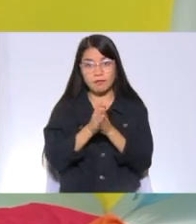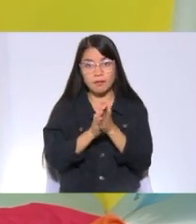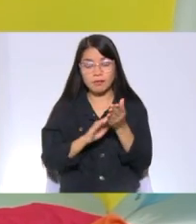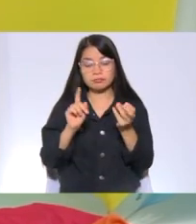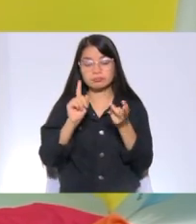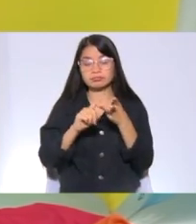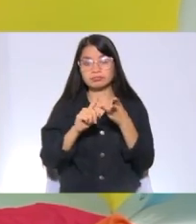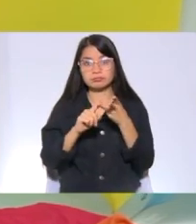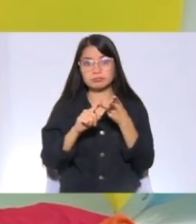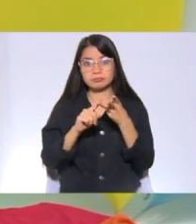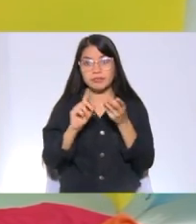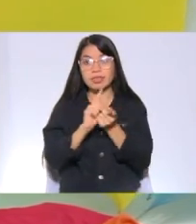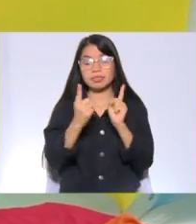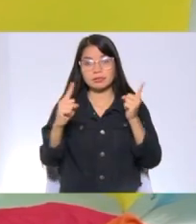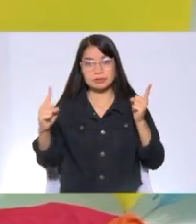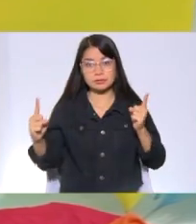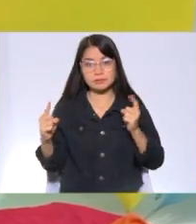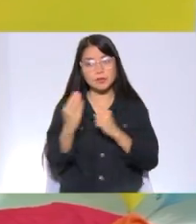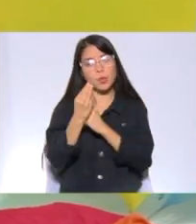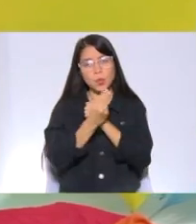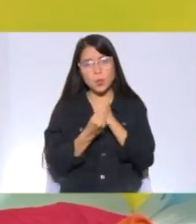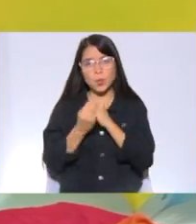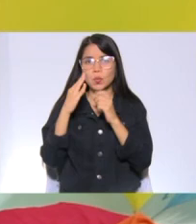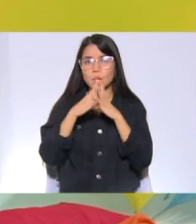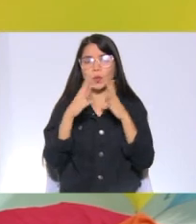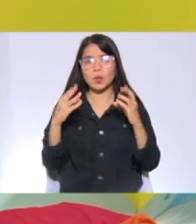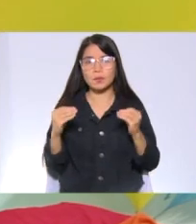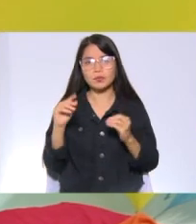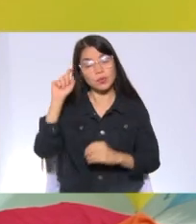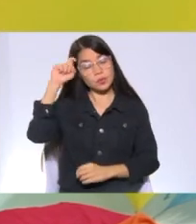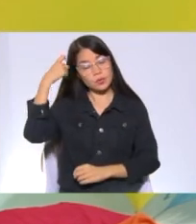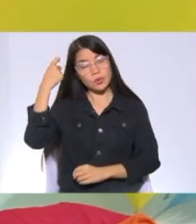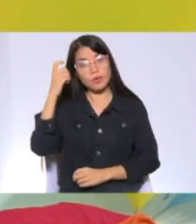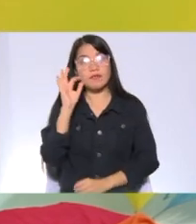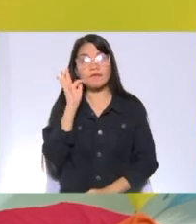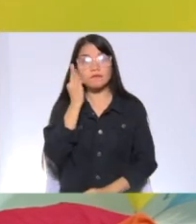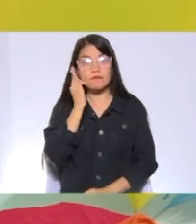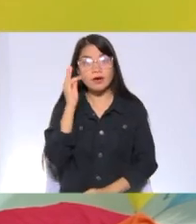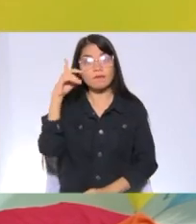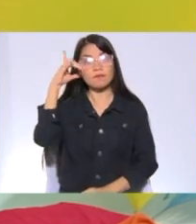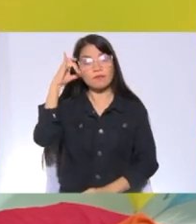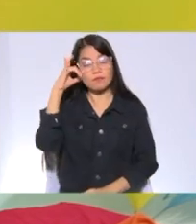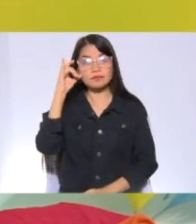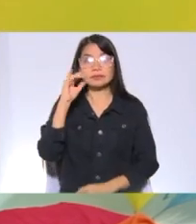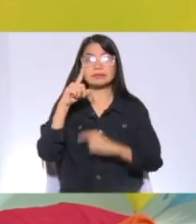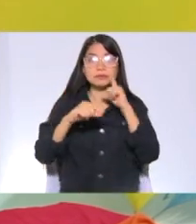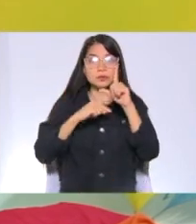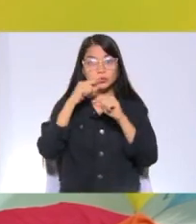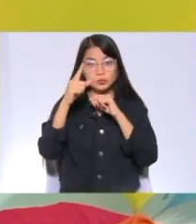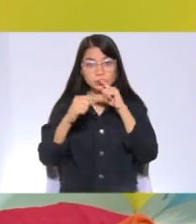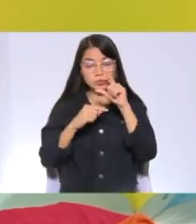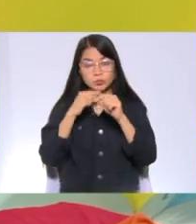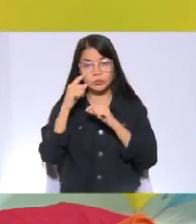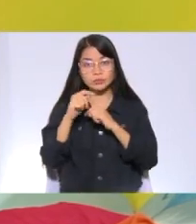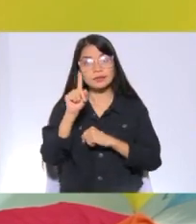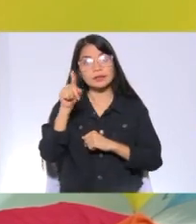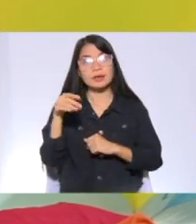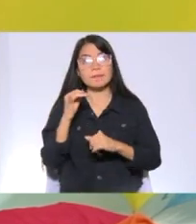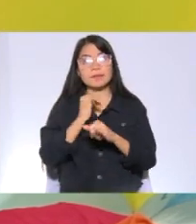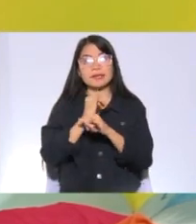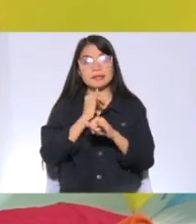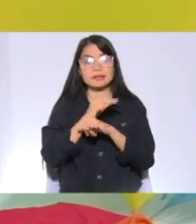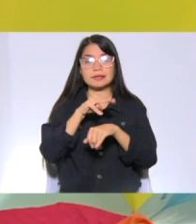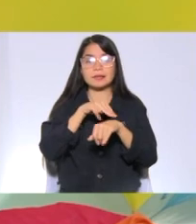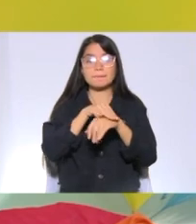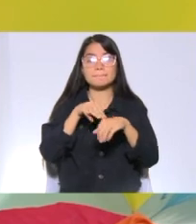de nuestras redes sociales que aparecen a continuación en nuestra pantalla, pero que visiten la página web del Ministerio del Poder